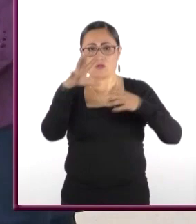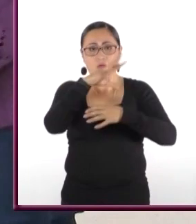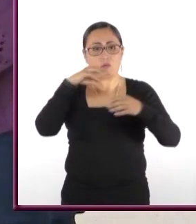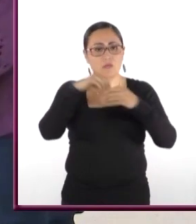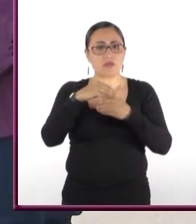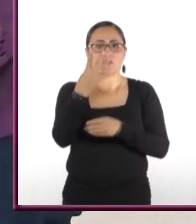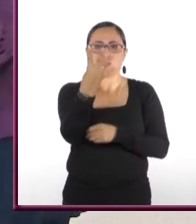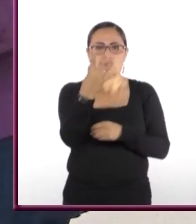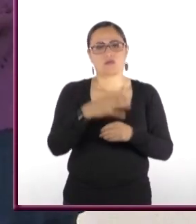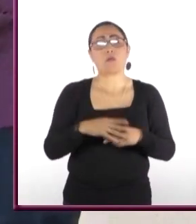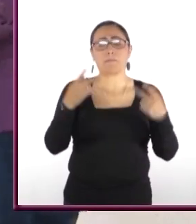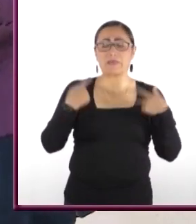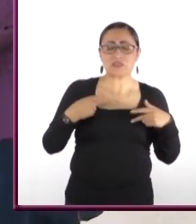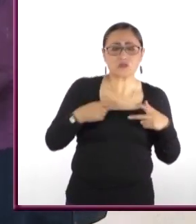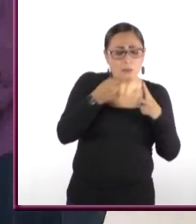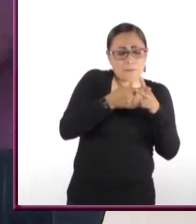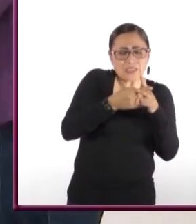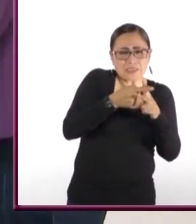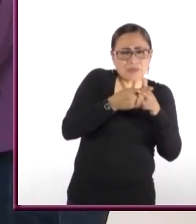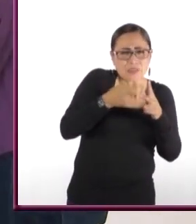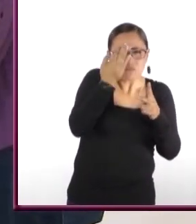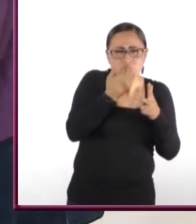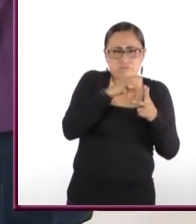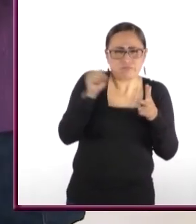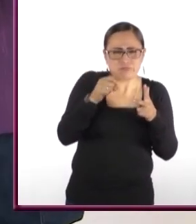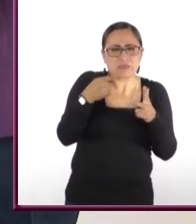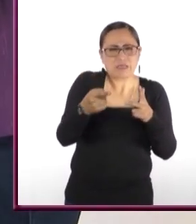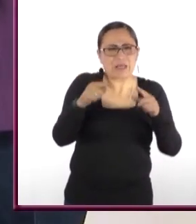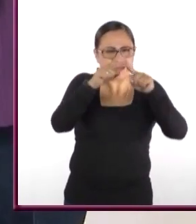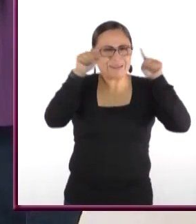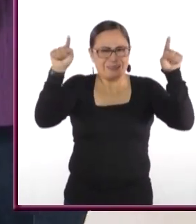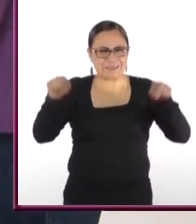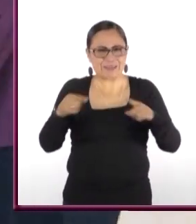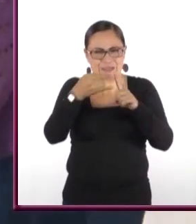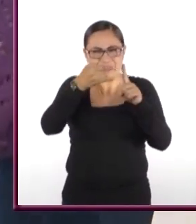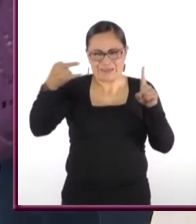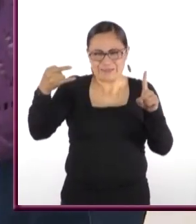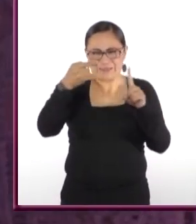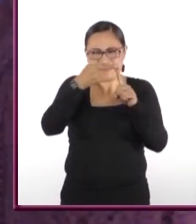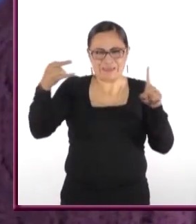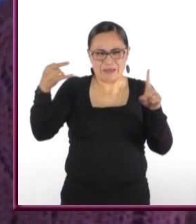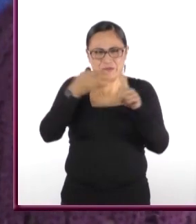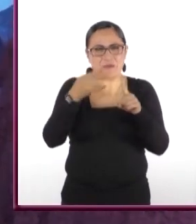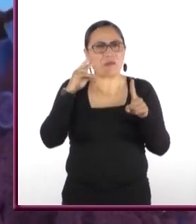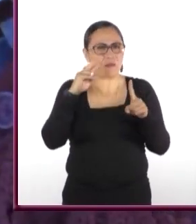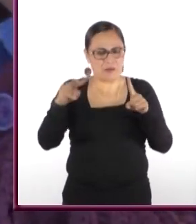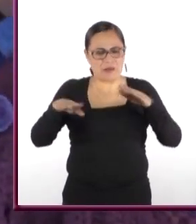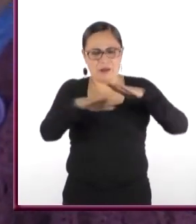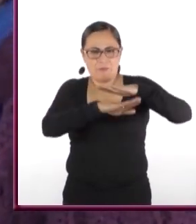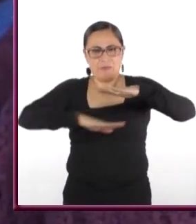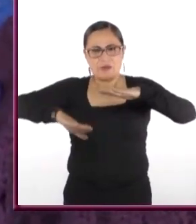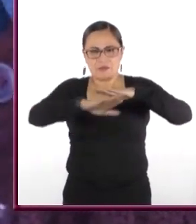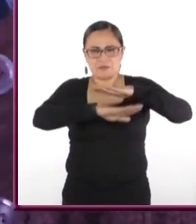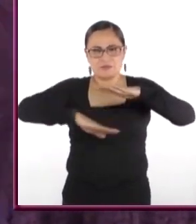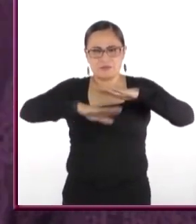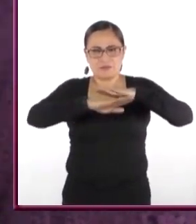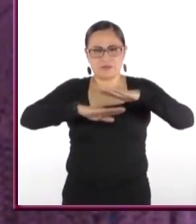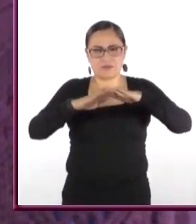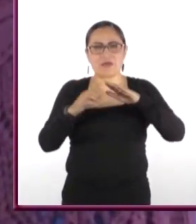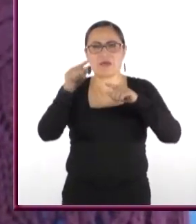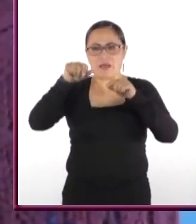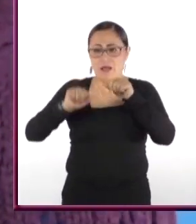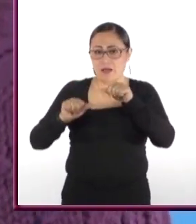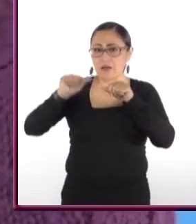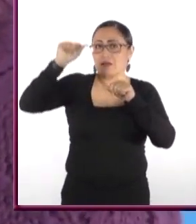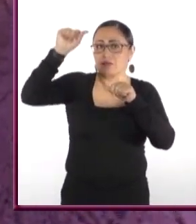¿Qué hace el matemático? Pues el matemático dice, agarro el rectángulo, mido cuánto mide la base,